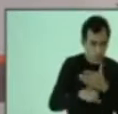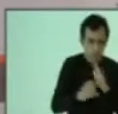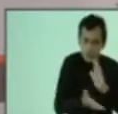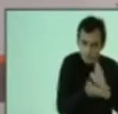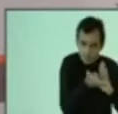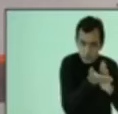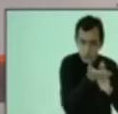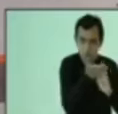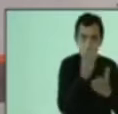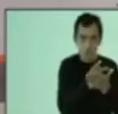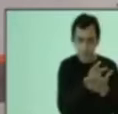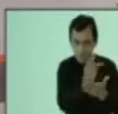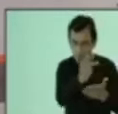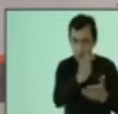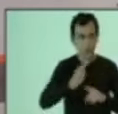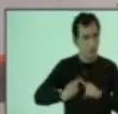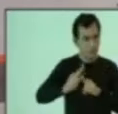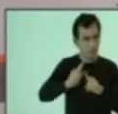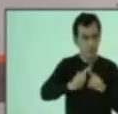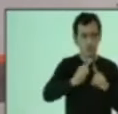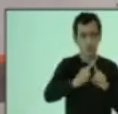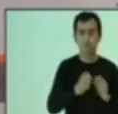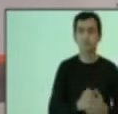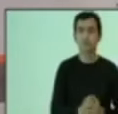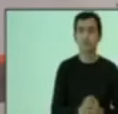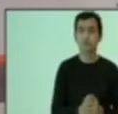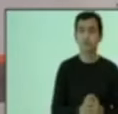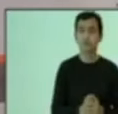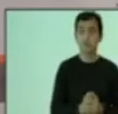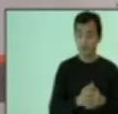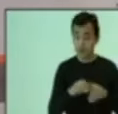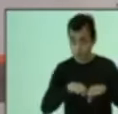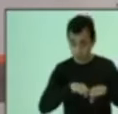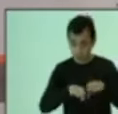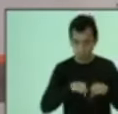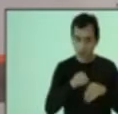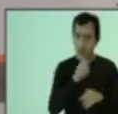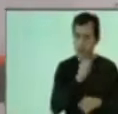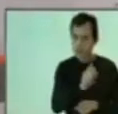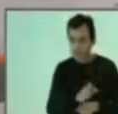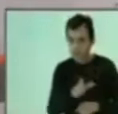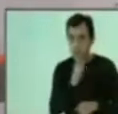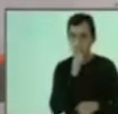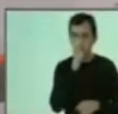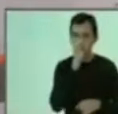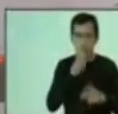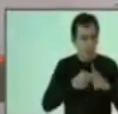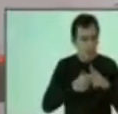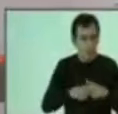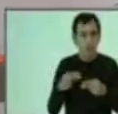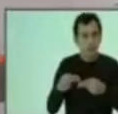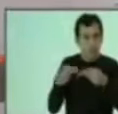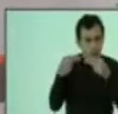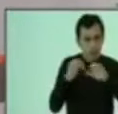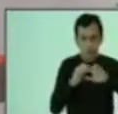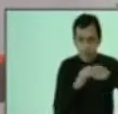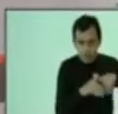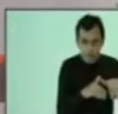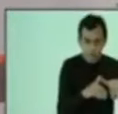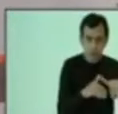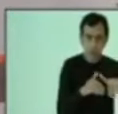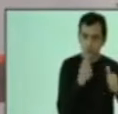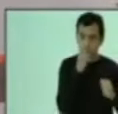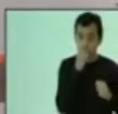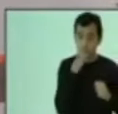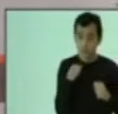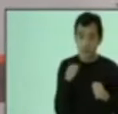y diplomados en la Administración Pública. Inicié mi labor profesional en la iniciativa privada. Tuve la oportunidad de ejercer en el